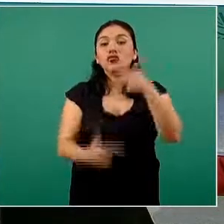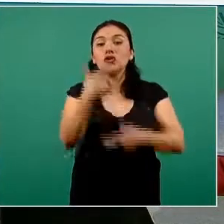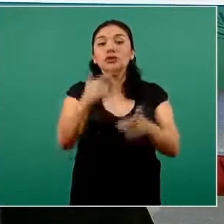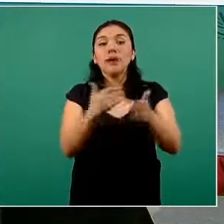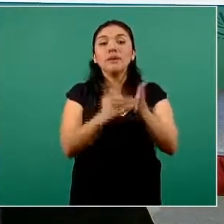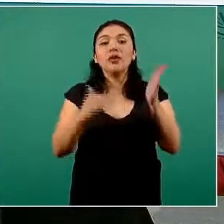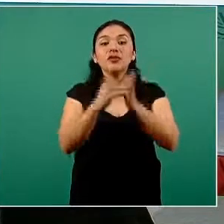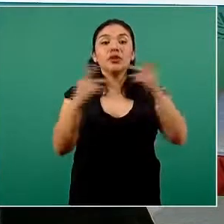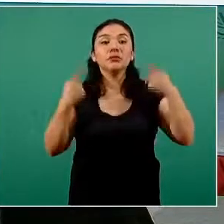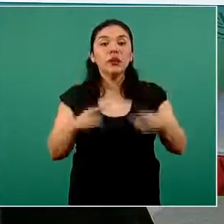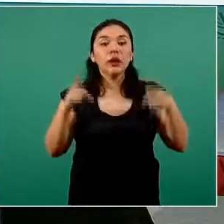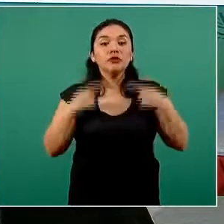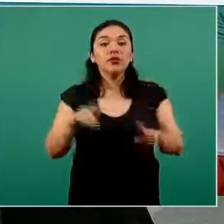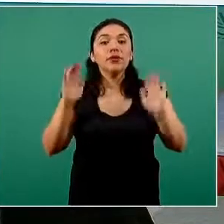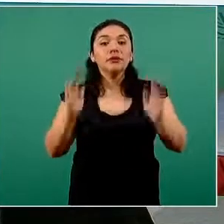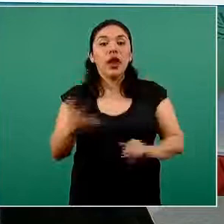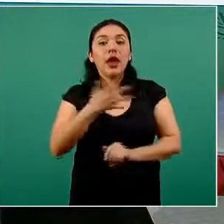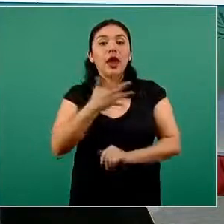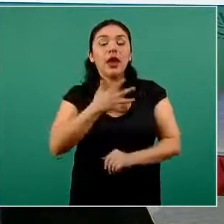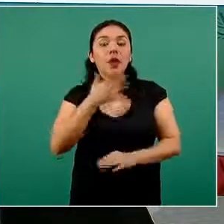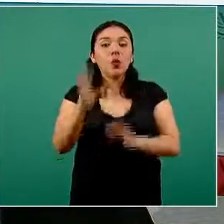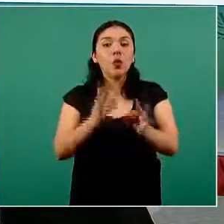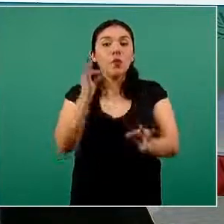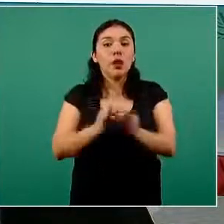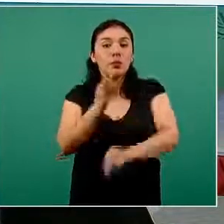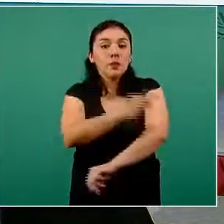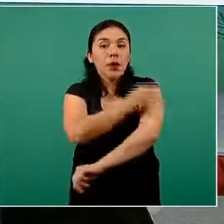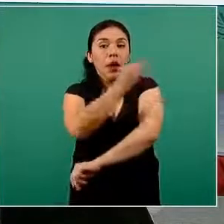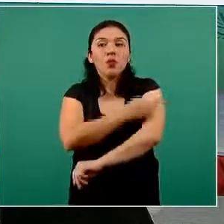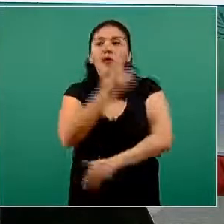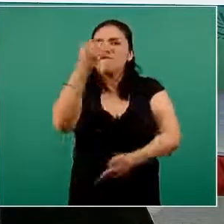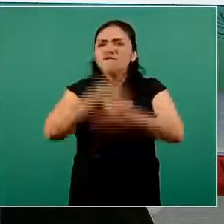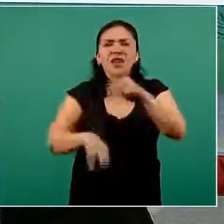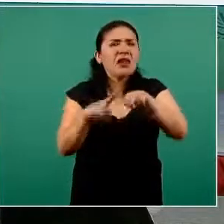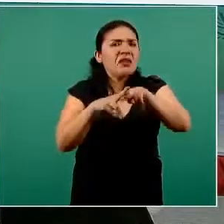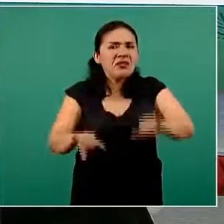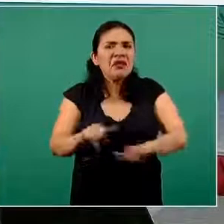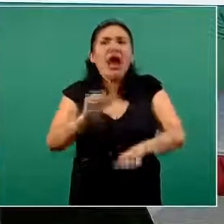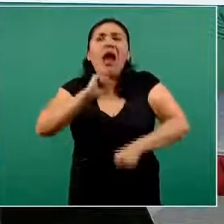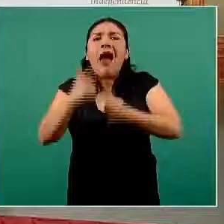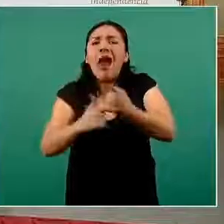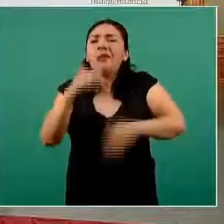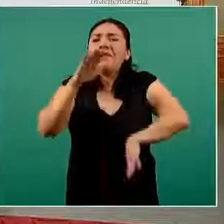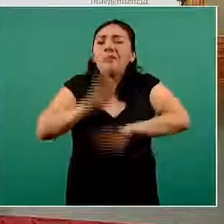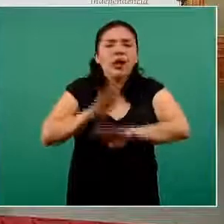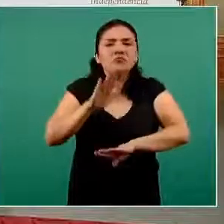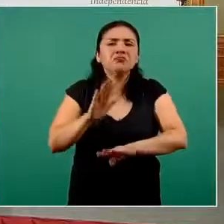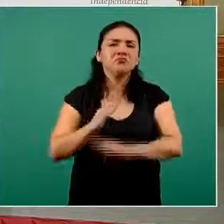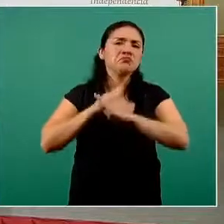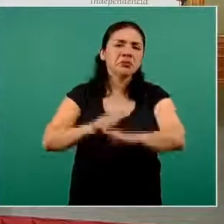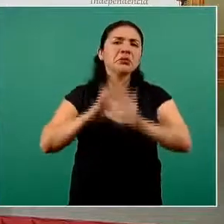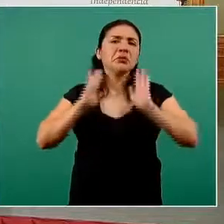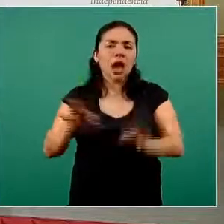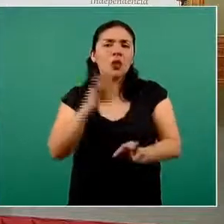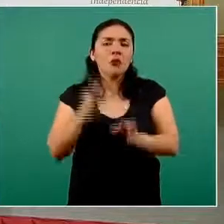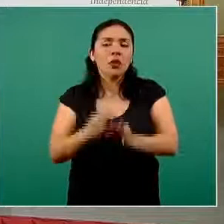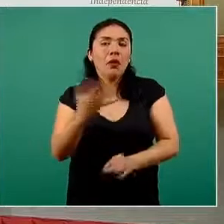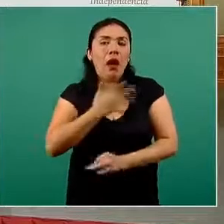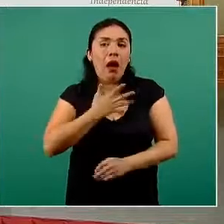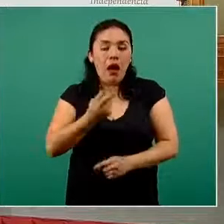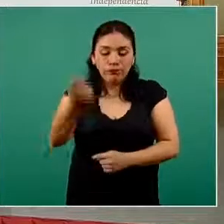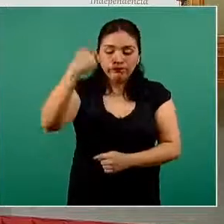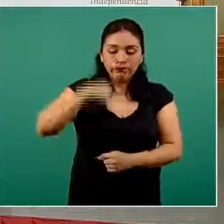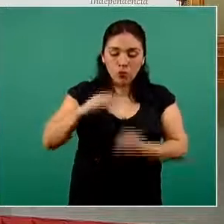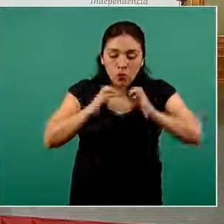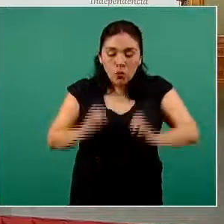millones de personas que tienen el esquema completo. Ya no les falta algo para lograr la inmunidad máxima que se puede